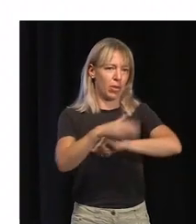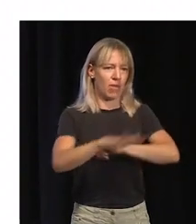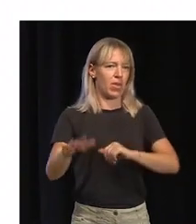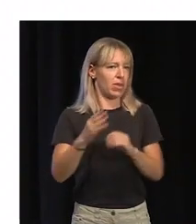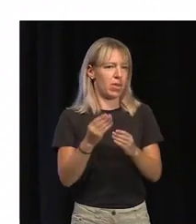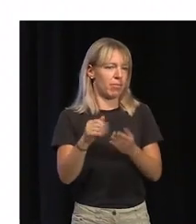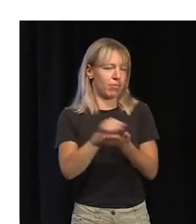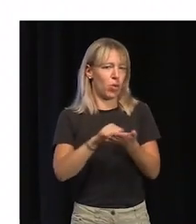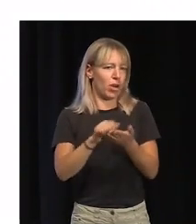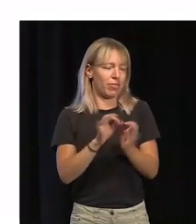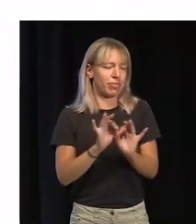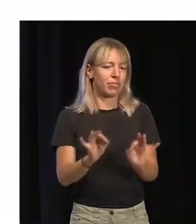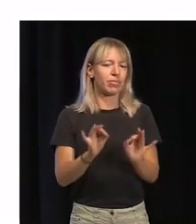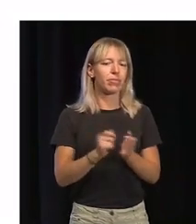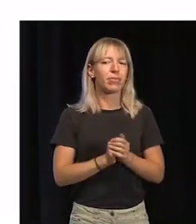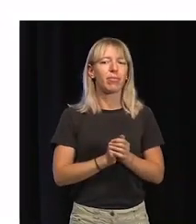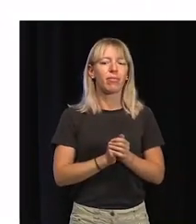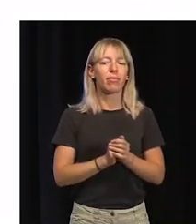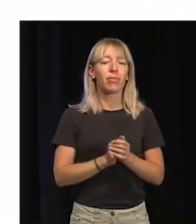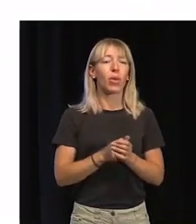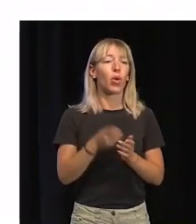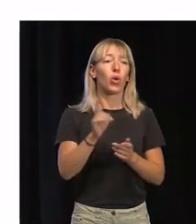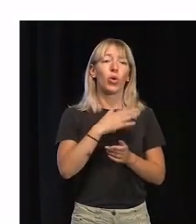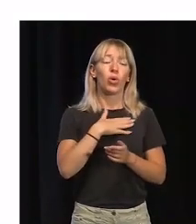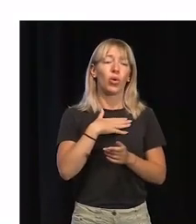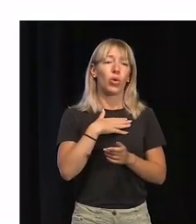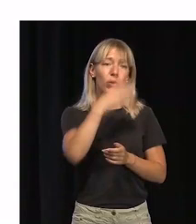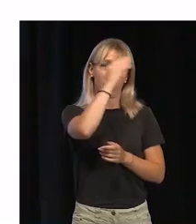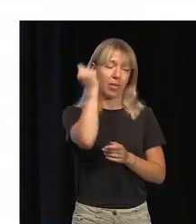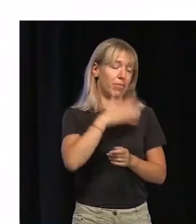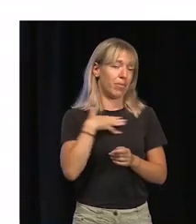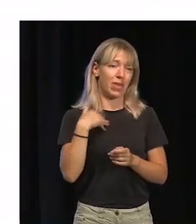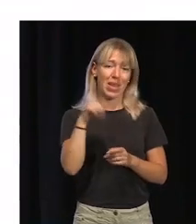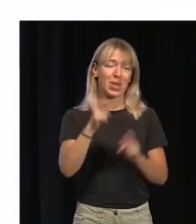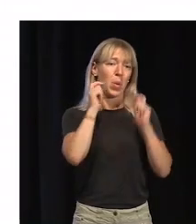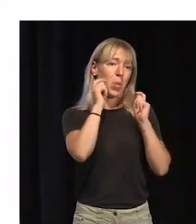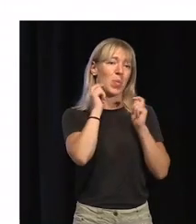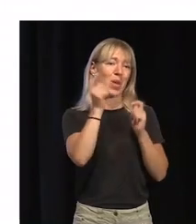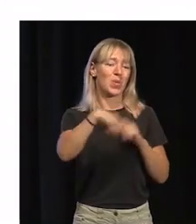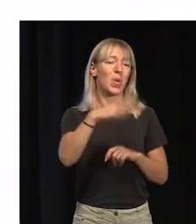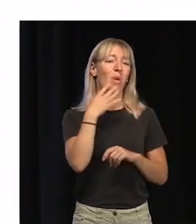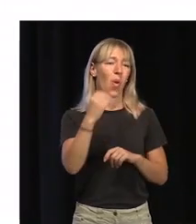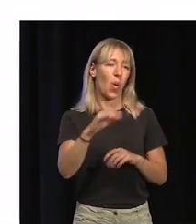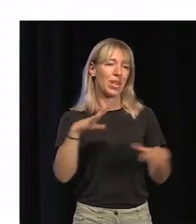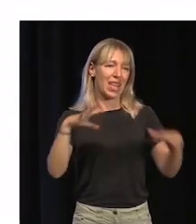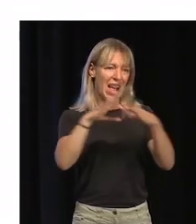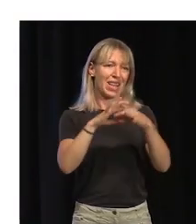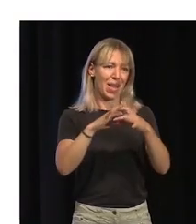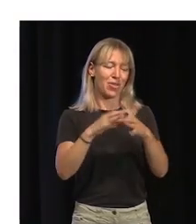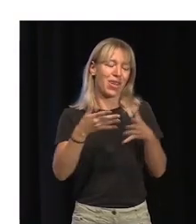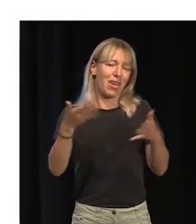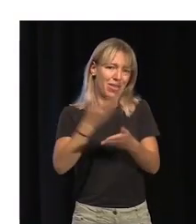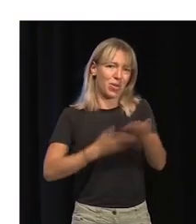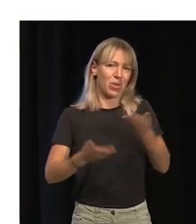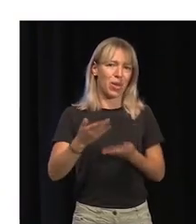erradicarla. Y no queremos olvidarnos tampoco en este cumpleaños de nuestros grandes aliados y de nuestros grandes